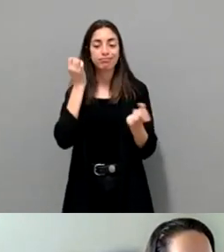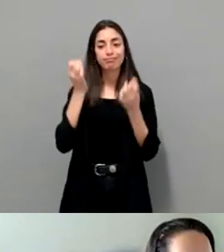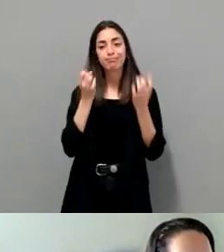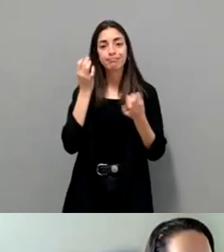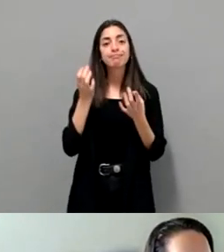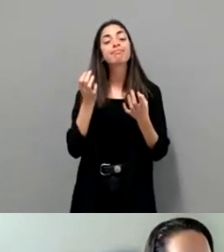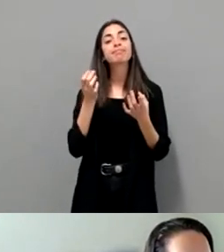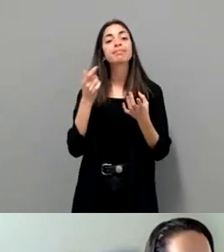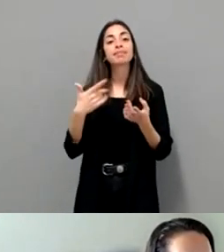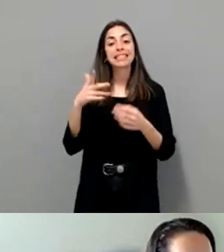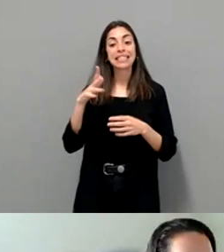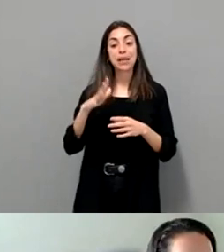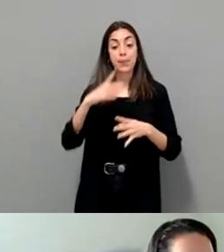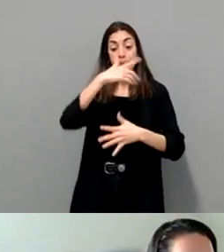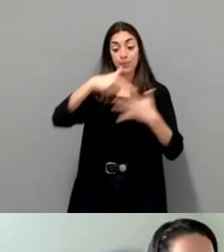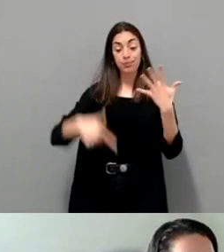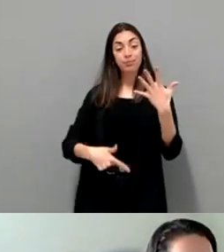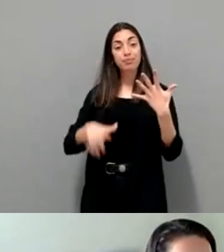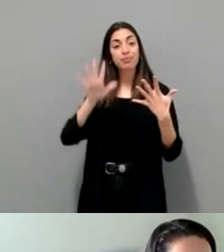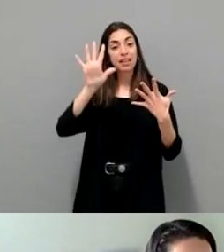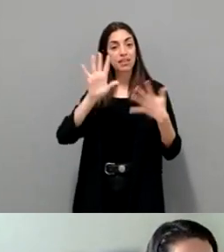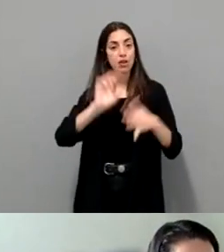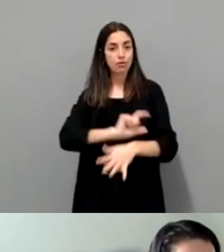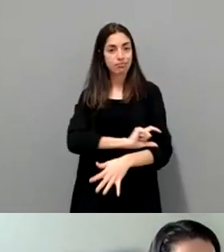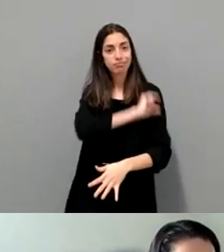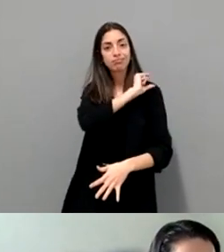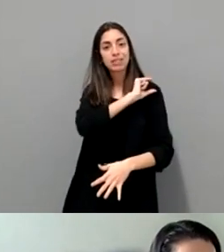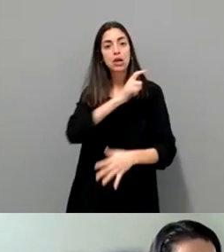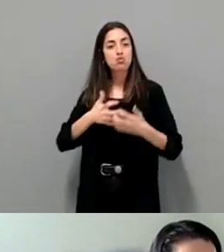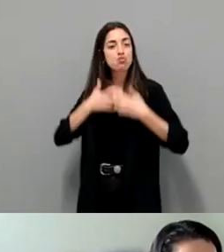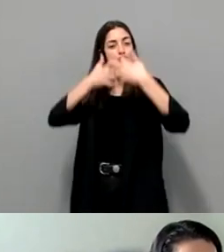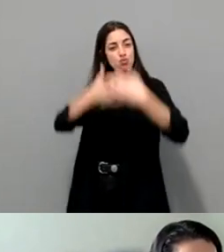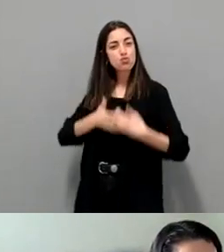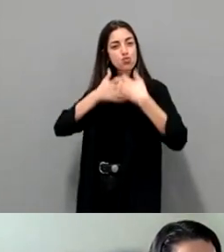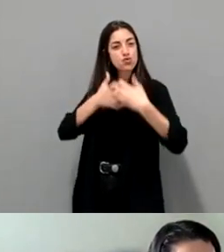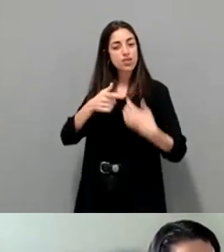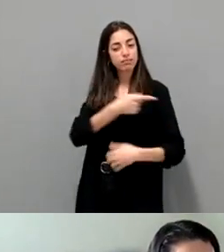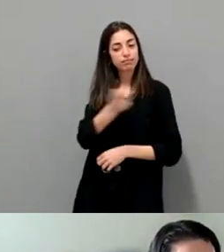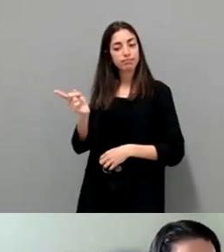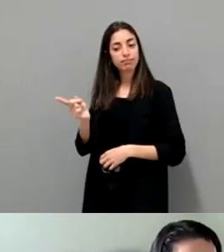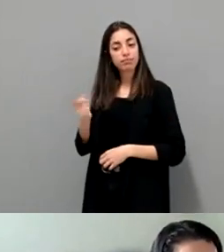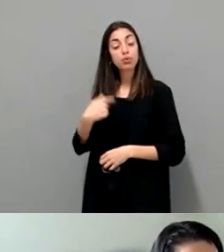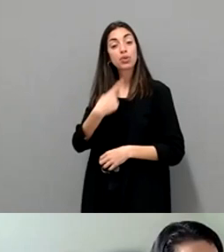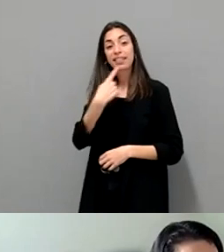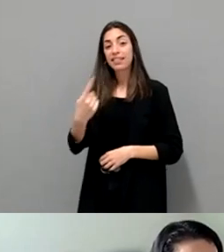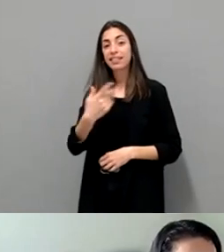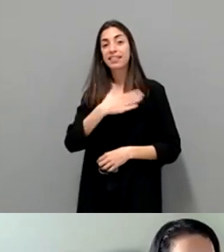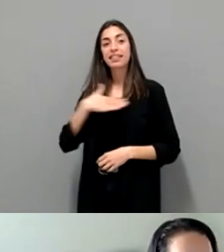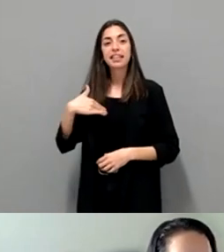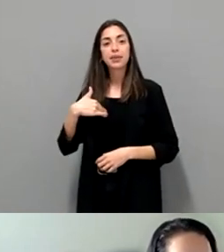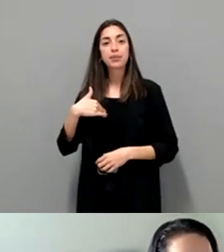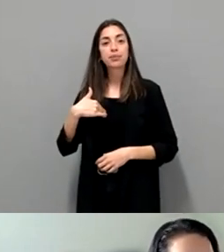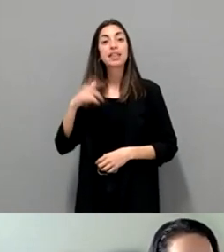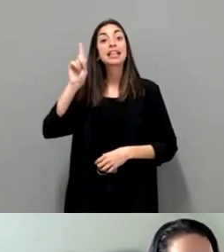cinco mujeres resilientes y luchadoras, quería indicar que hoy contamos con